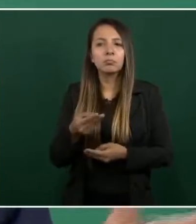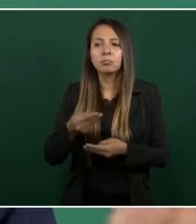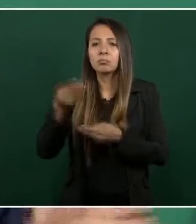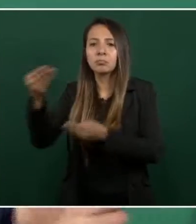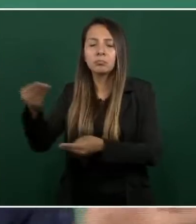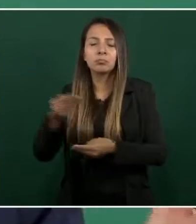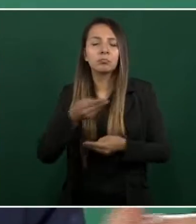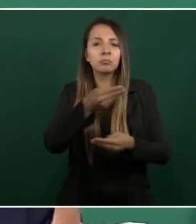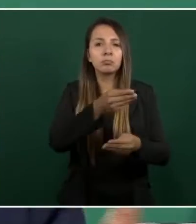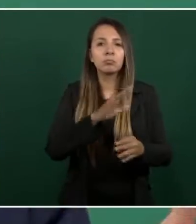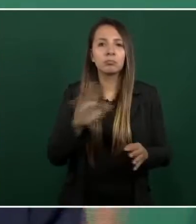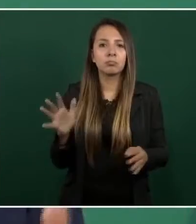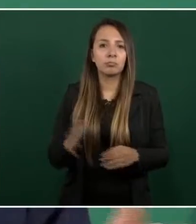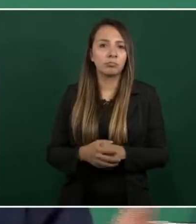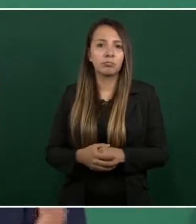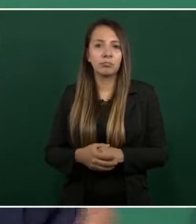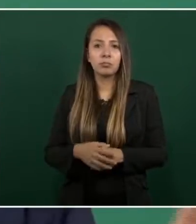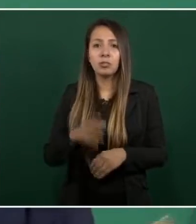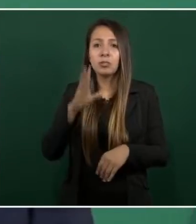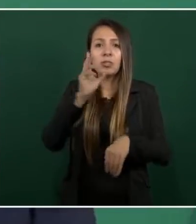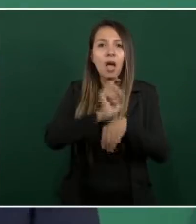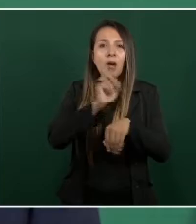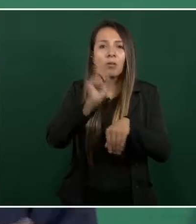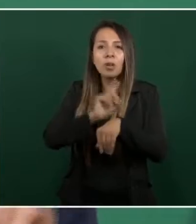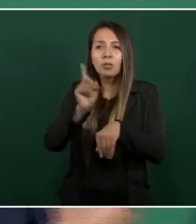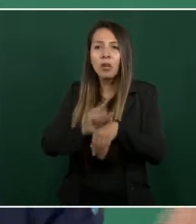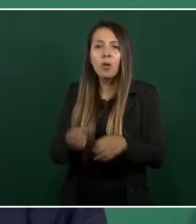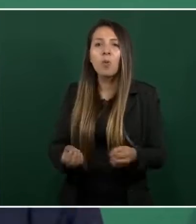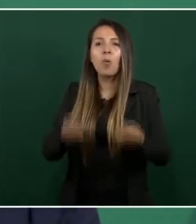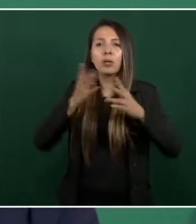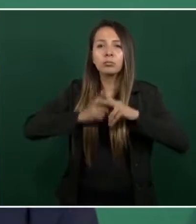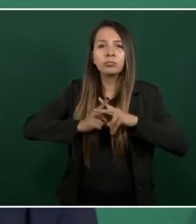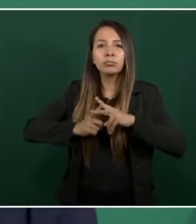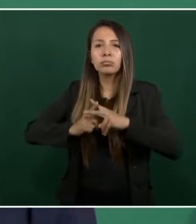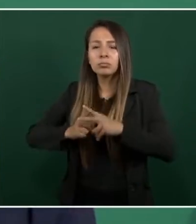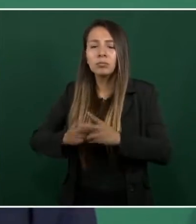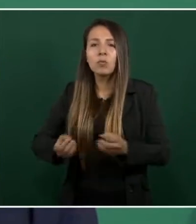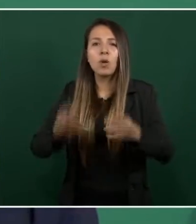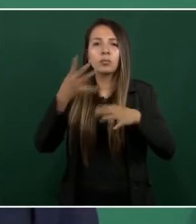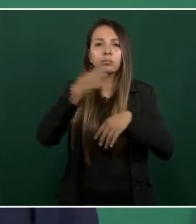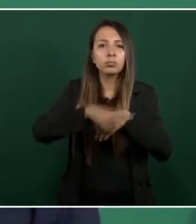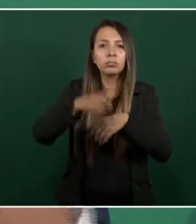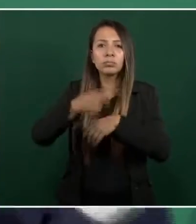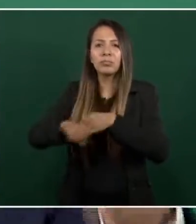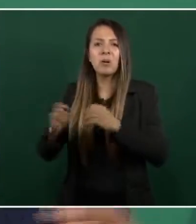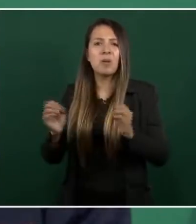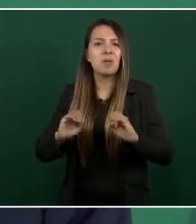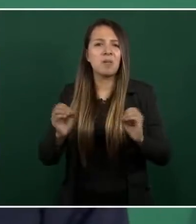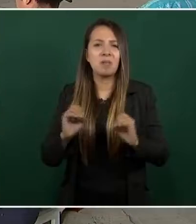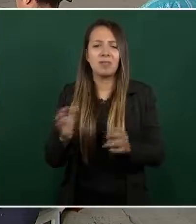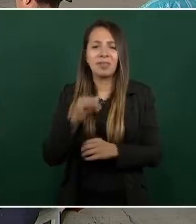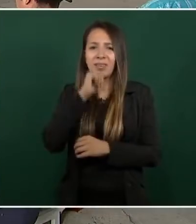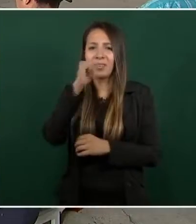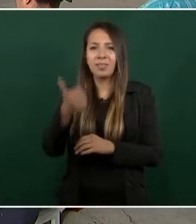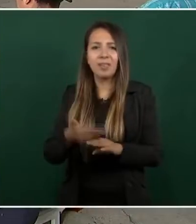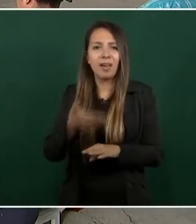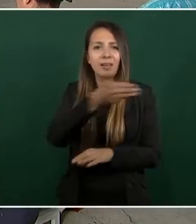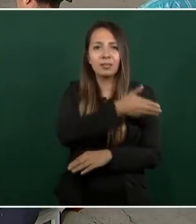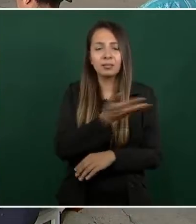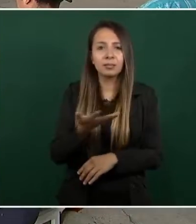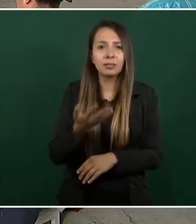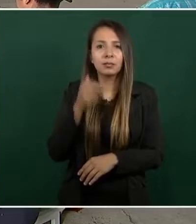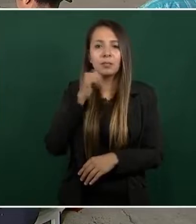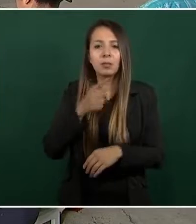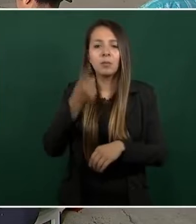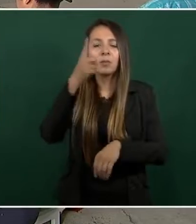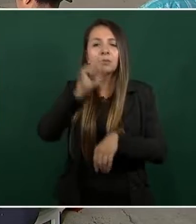Ni siquiera tenían los datos diarios de delitos cometidos. Era un informe semanal,